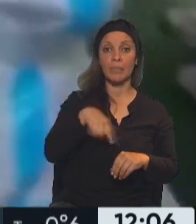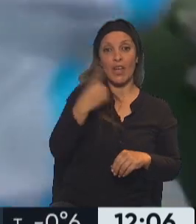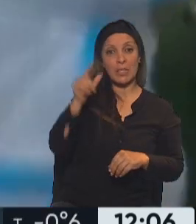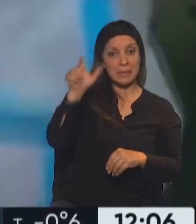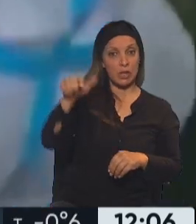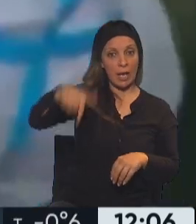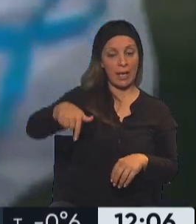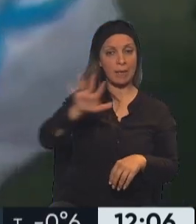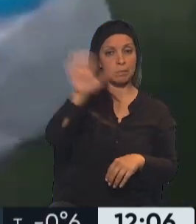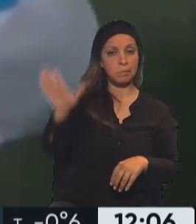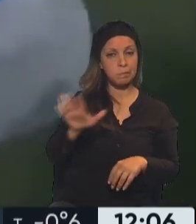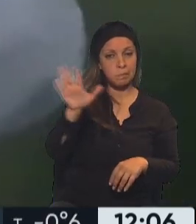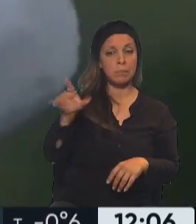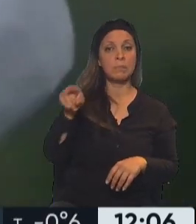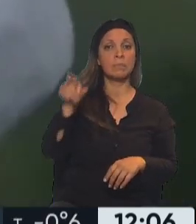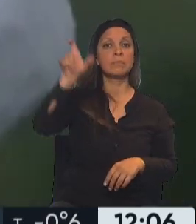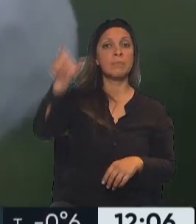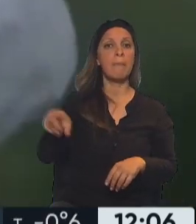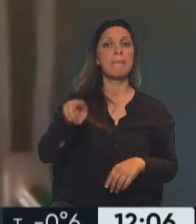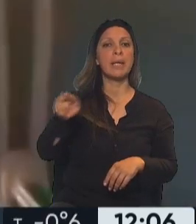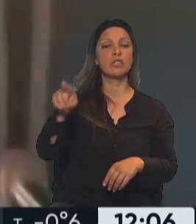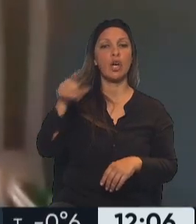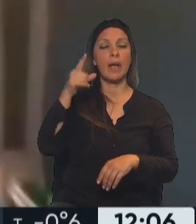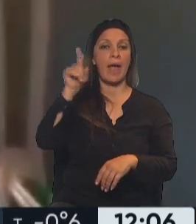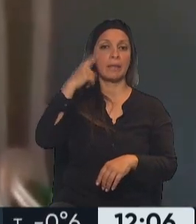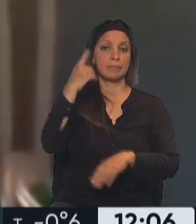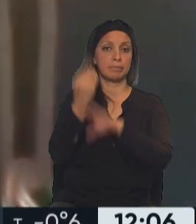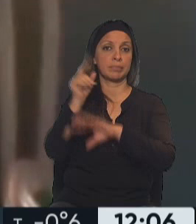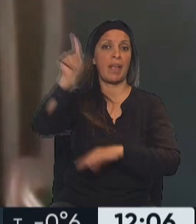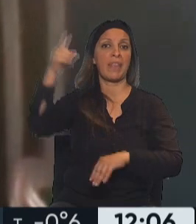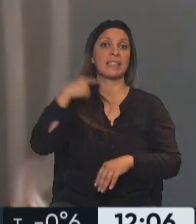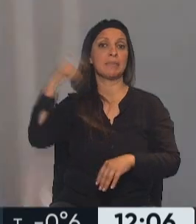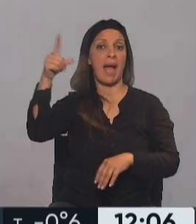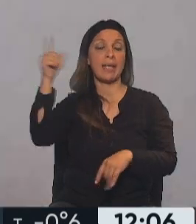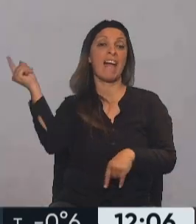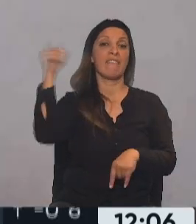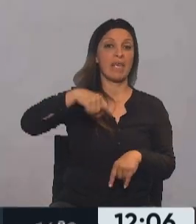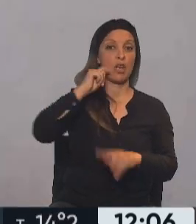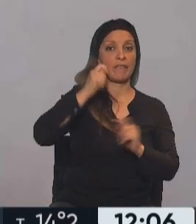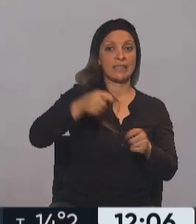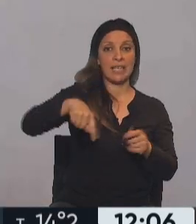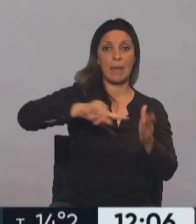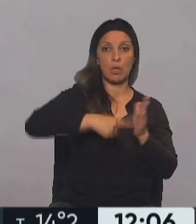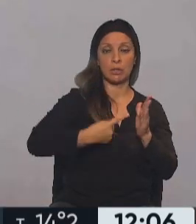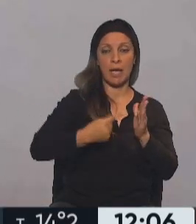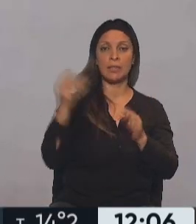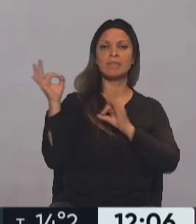notificó que se trata de un residente en España que está de visita en Buenos Aires, que arribó al país